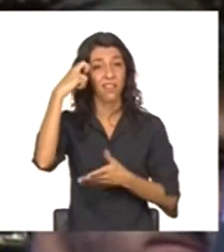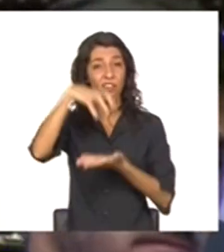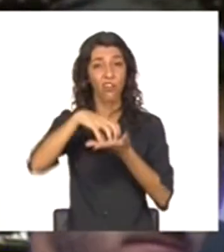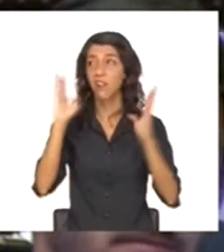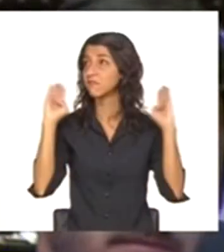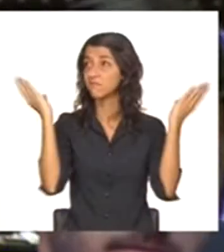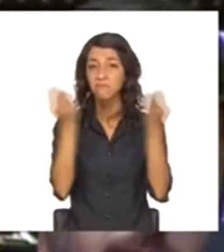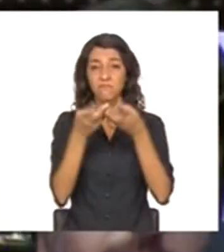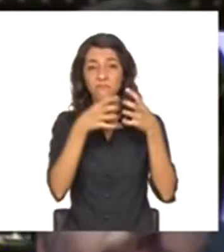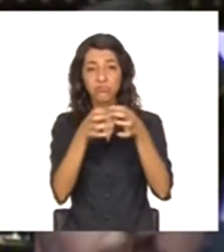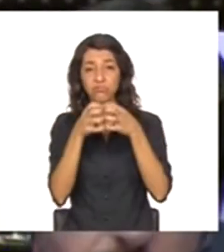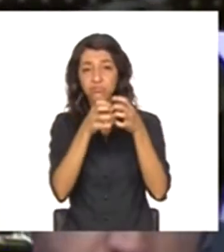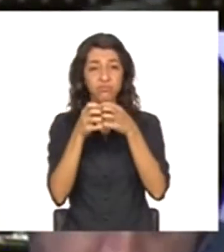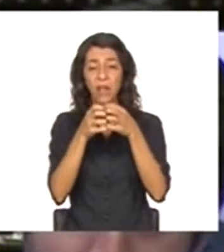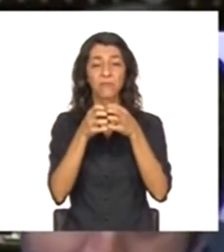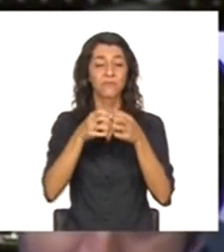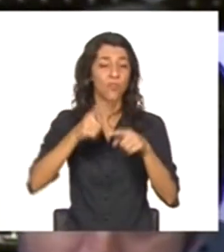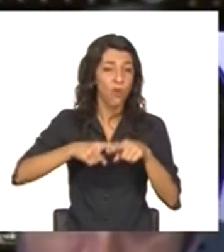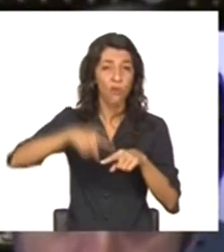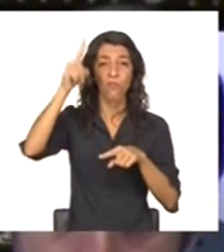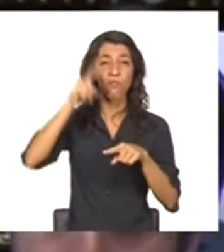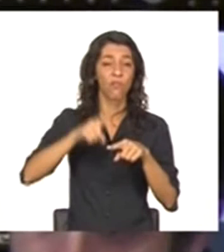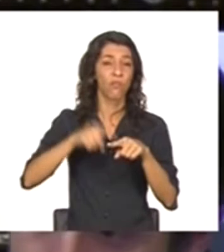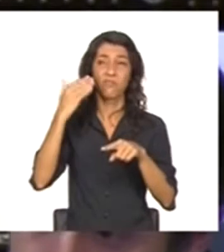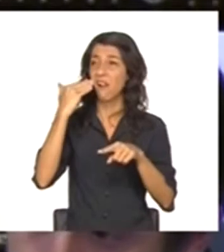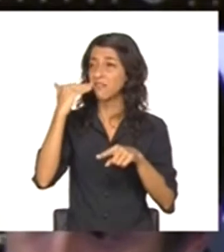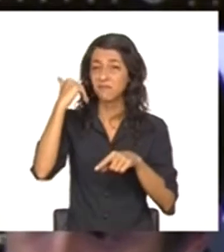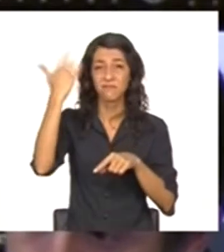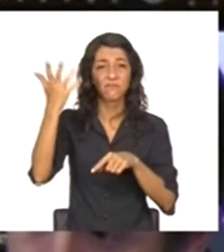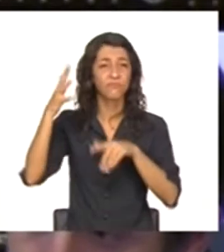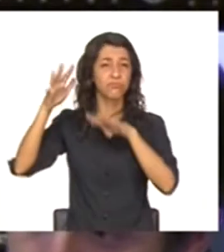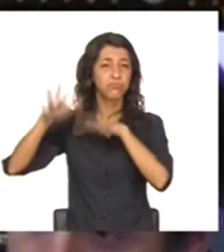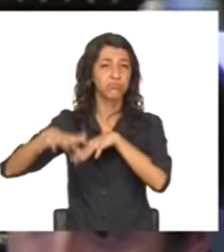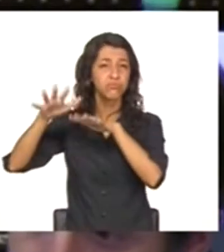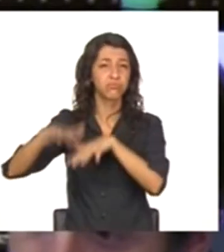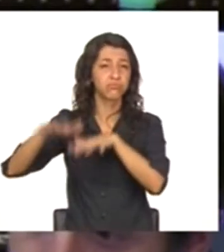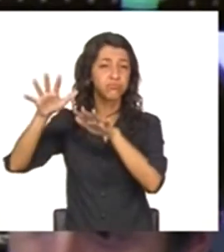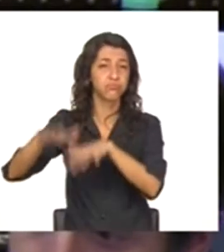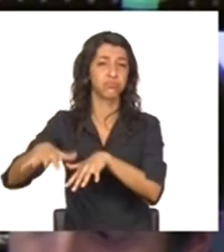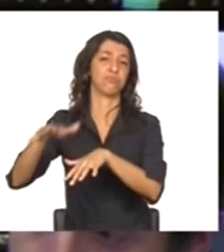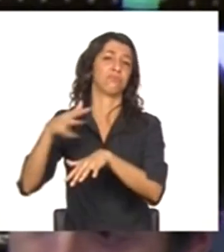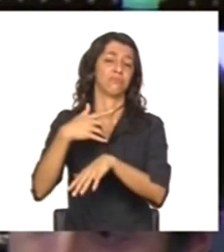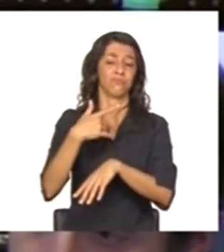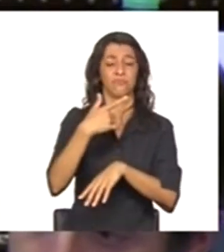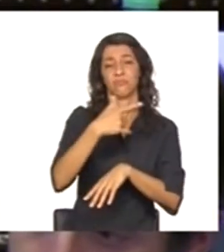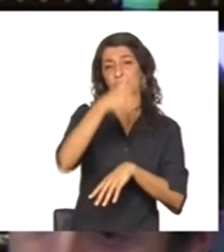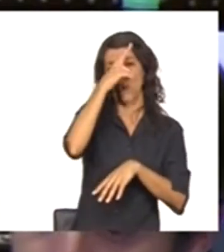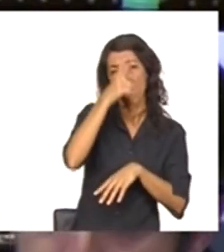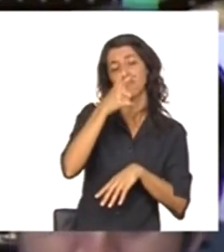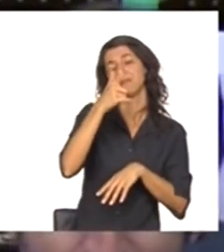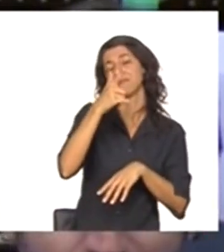Congreso mientras durante toda la tarde hubo una manifestación multitudinaria que fue reprimida por las fuerzas de